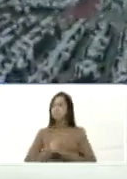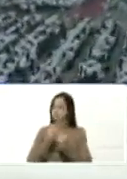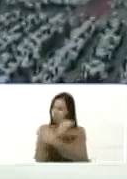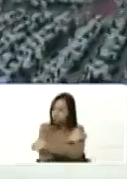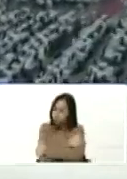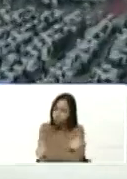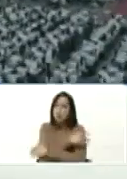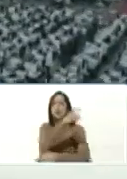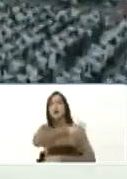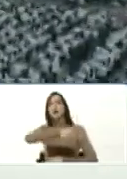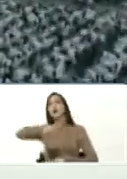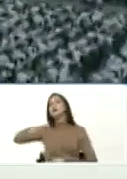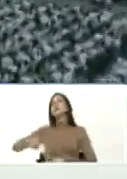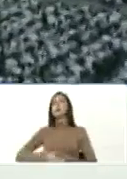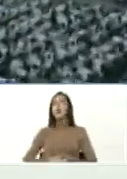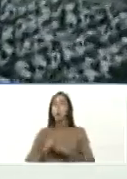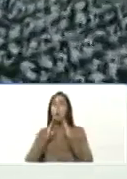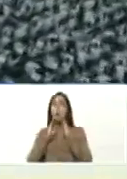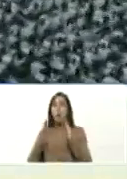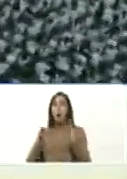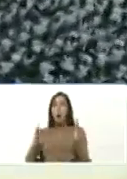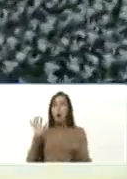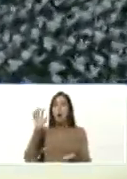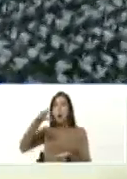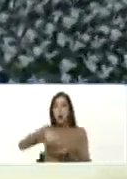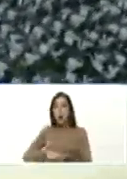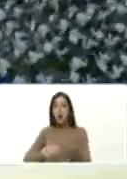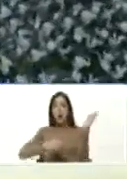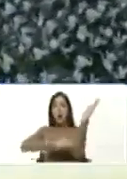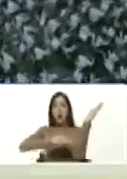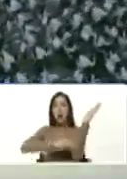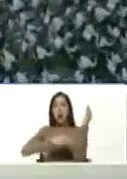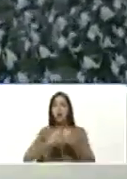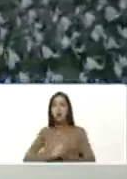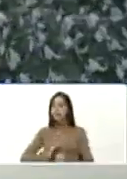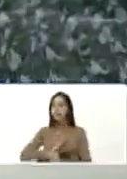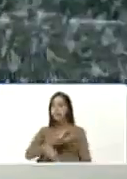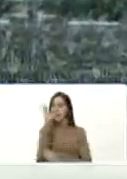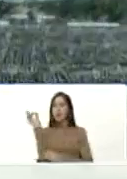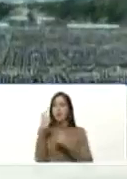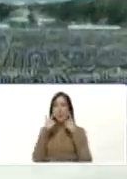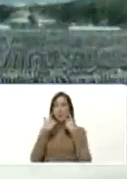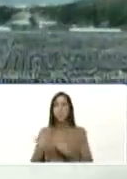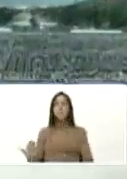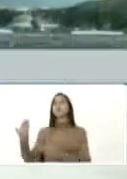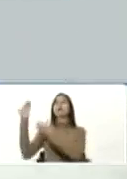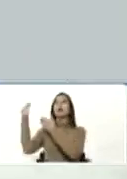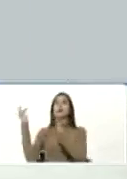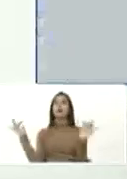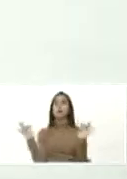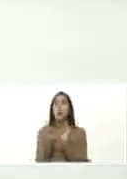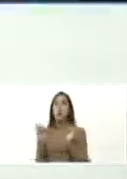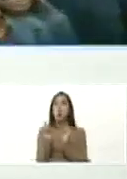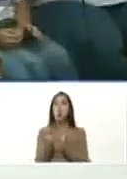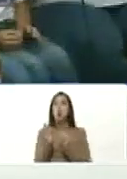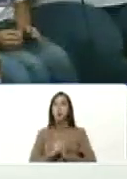abrazo y las bendiciones al estado Lara, a Barquisimeto. Adelante, Barquisimeto. Adelante,